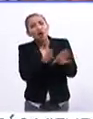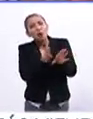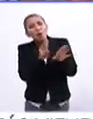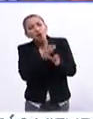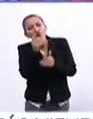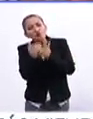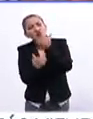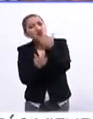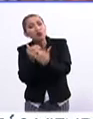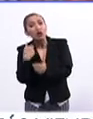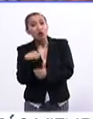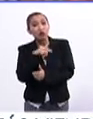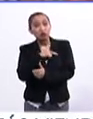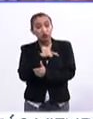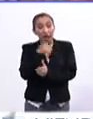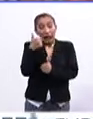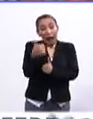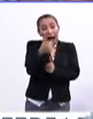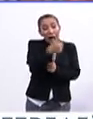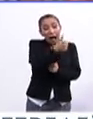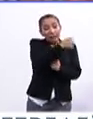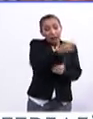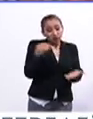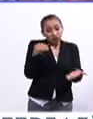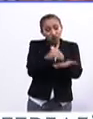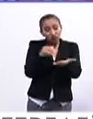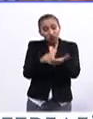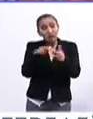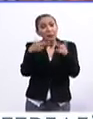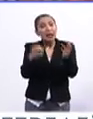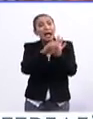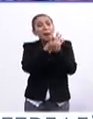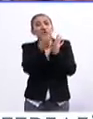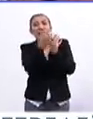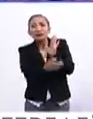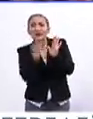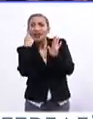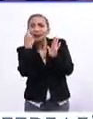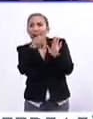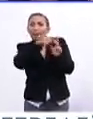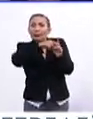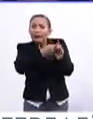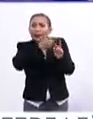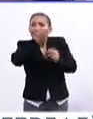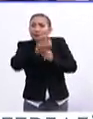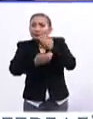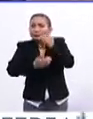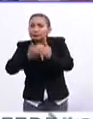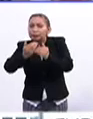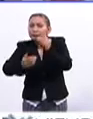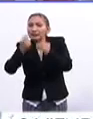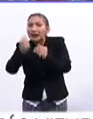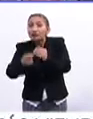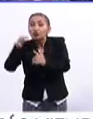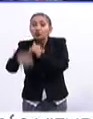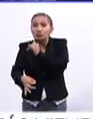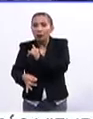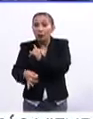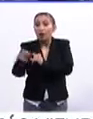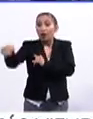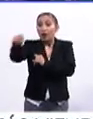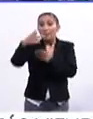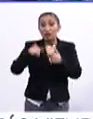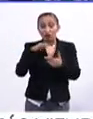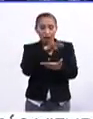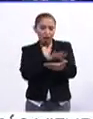cómo funciona. Y para nosotros cada cosa que publicamos es un ejemplo de eso. ¿Por qué? Porque queremos que las personas